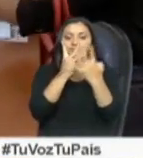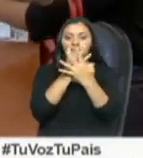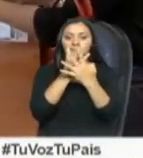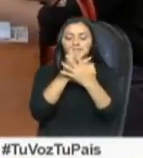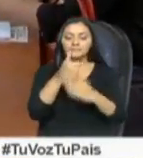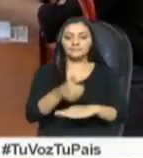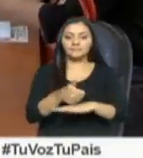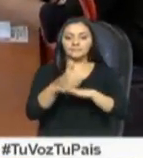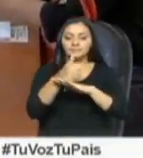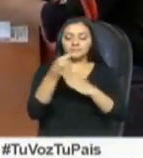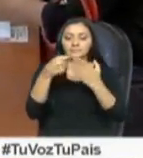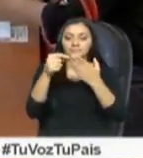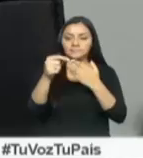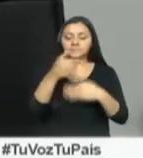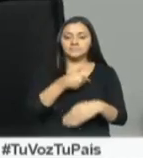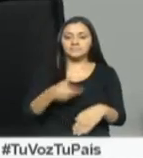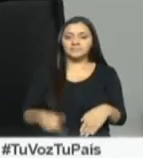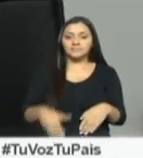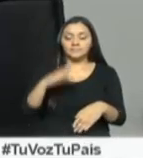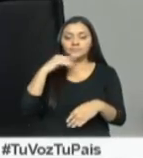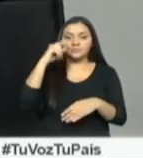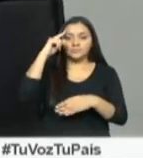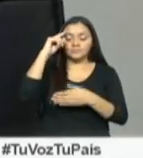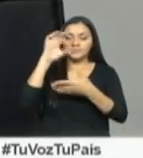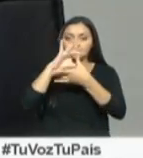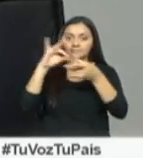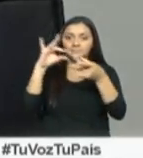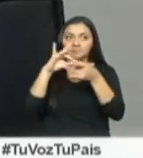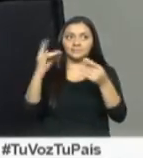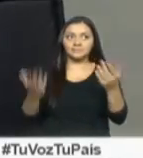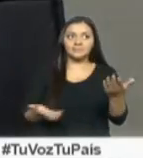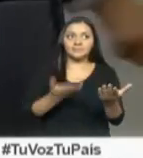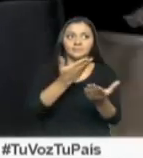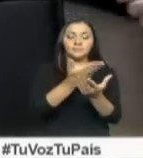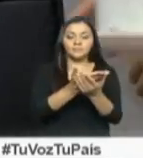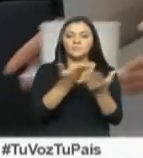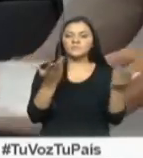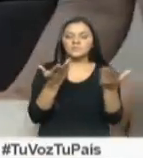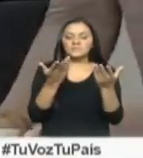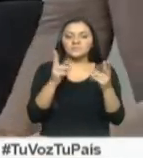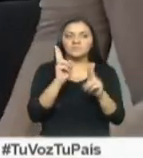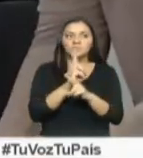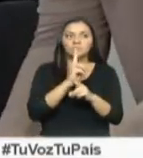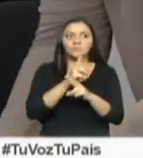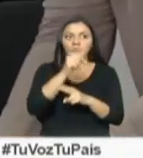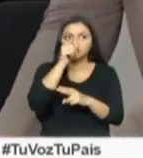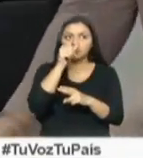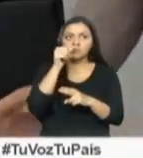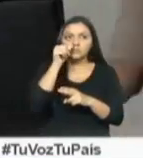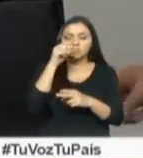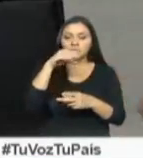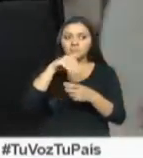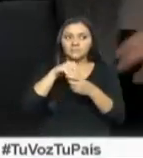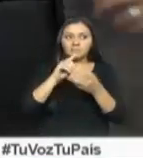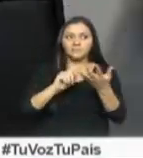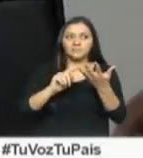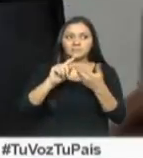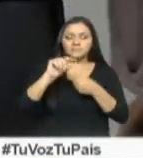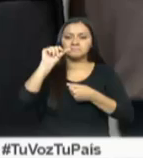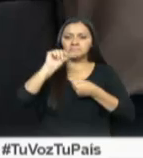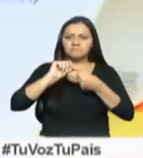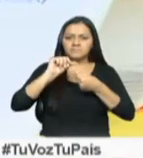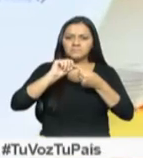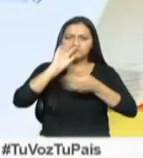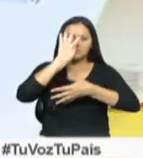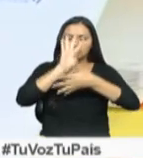del presidente de la República, Rafael Correa. Una de las propuestas tiene que ver con el consumo de drogas en las cantidades mínimas